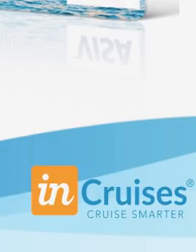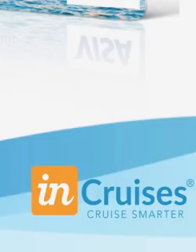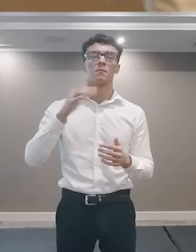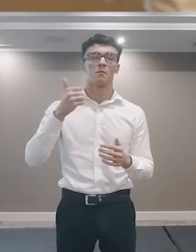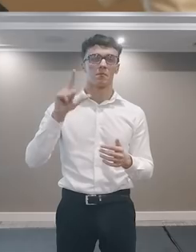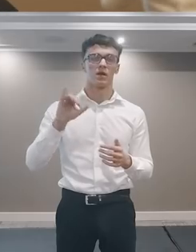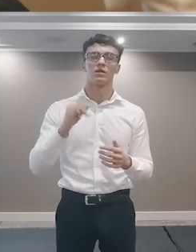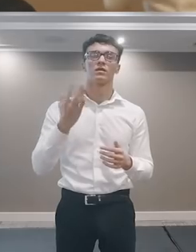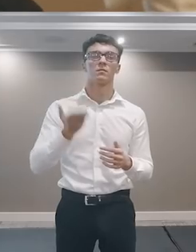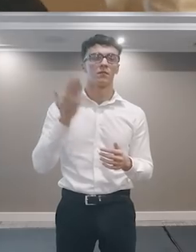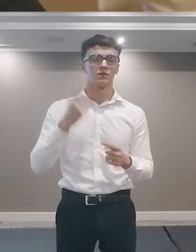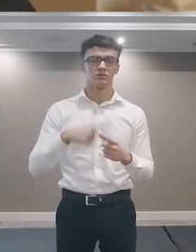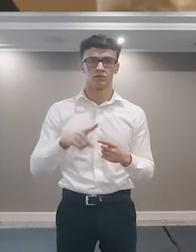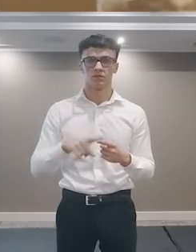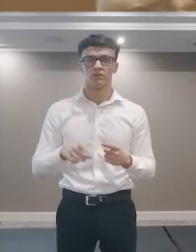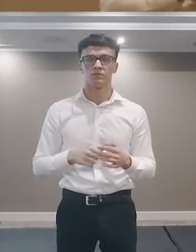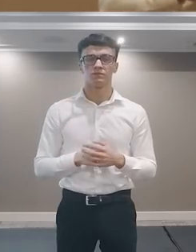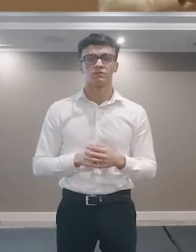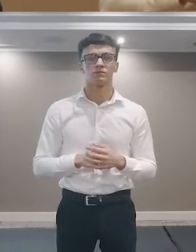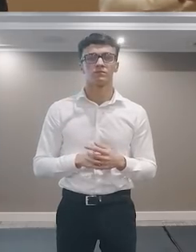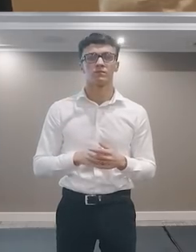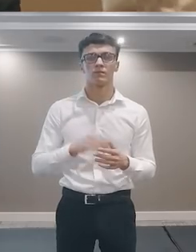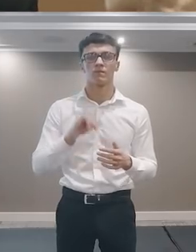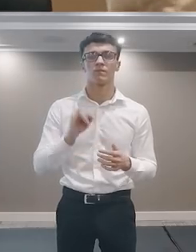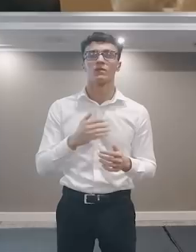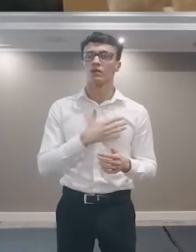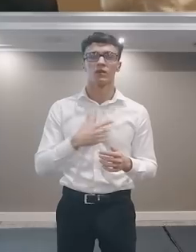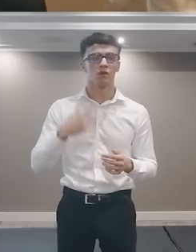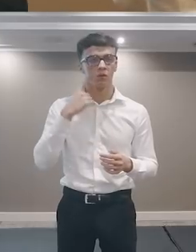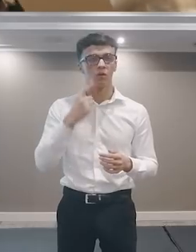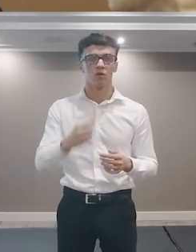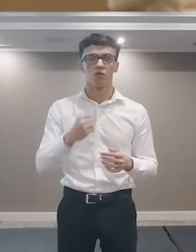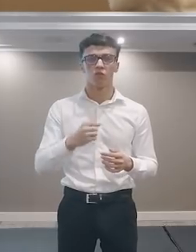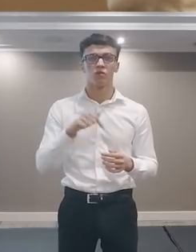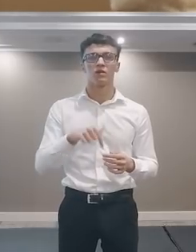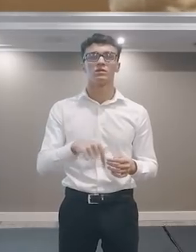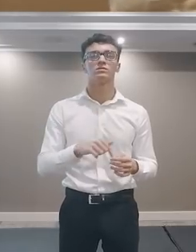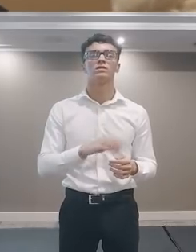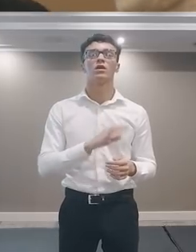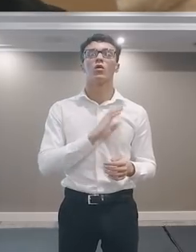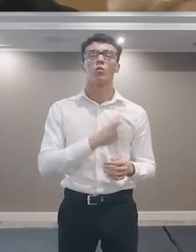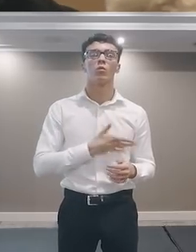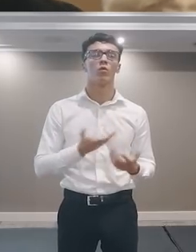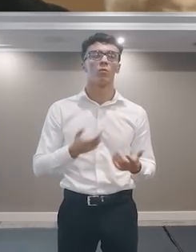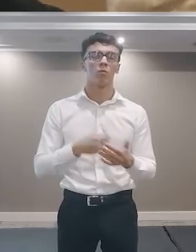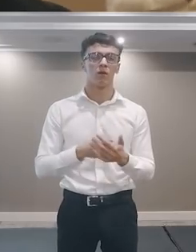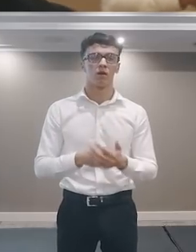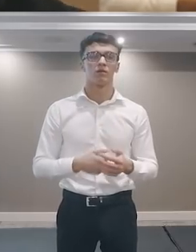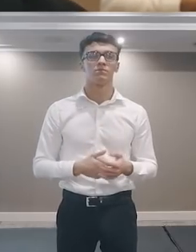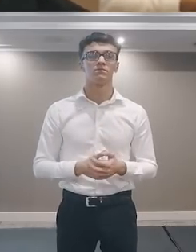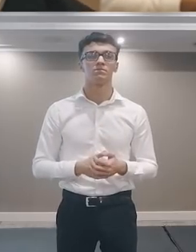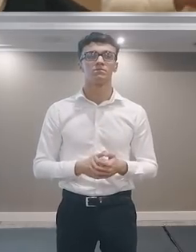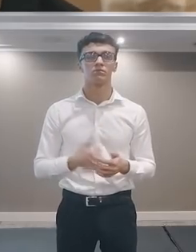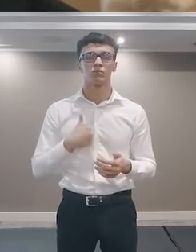de cobro y además para que veáis un poquito también el potencial del plan de compensación para ello os cuento un